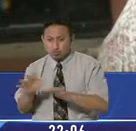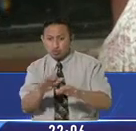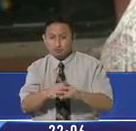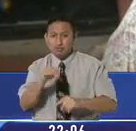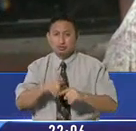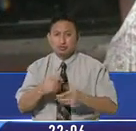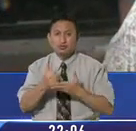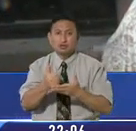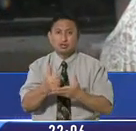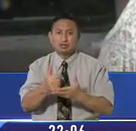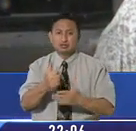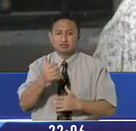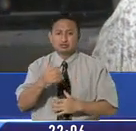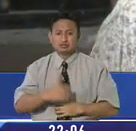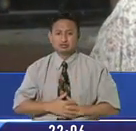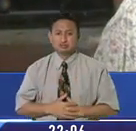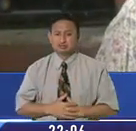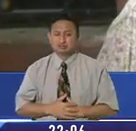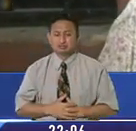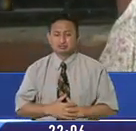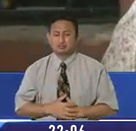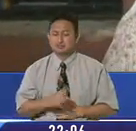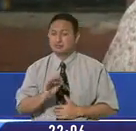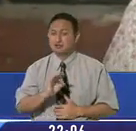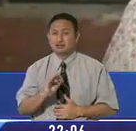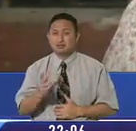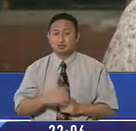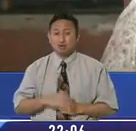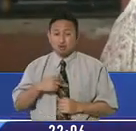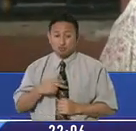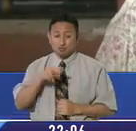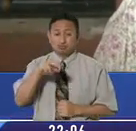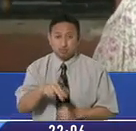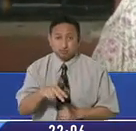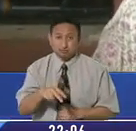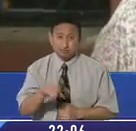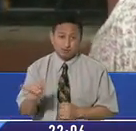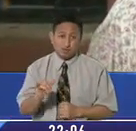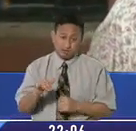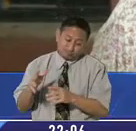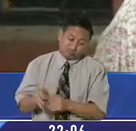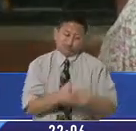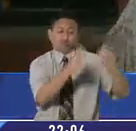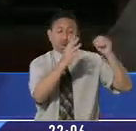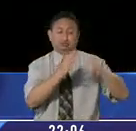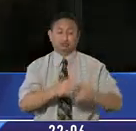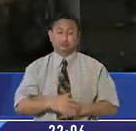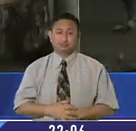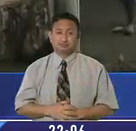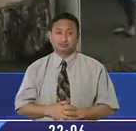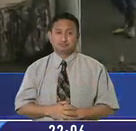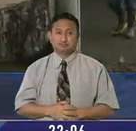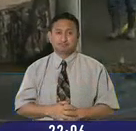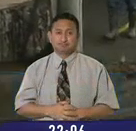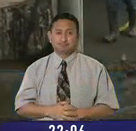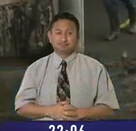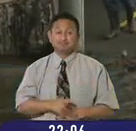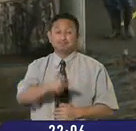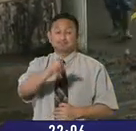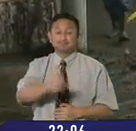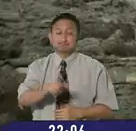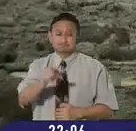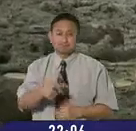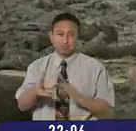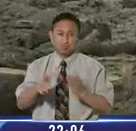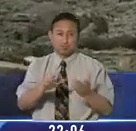hacer nada. Nada, porque si nosotros nos bajábamos, nos llevaba a nosotros también. Se sabe que entre las víctimas